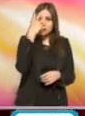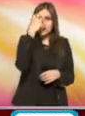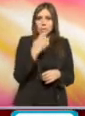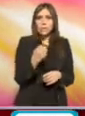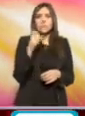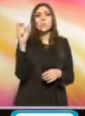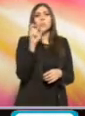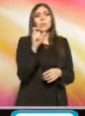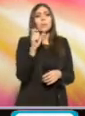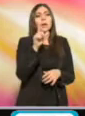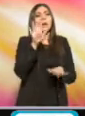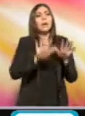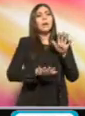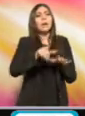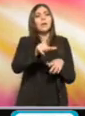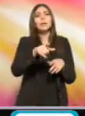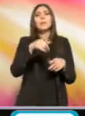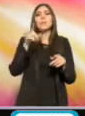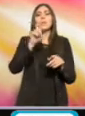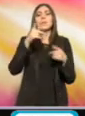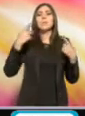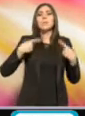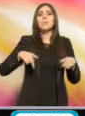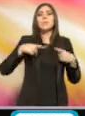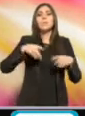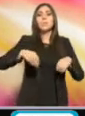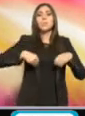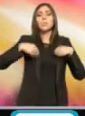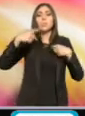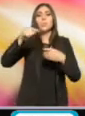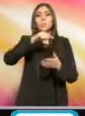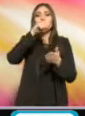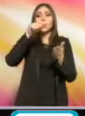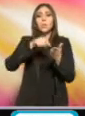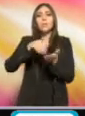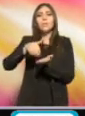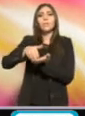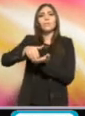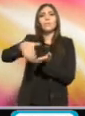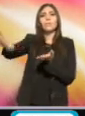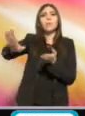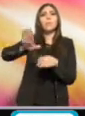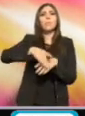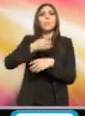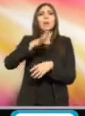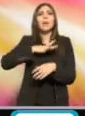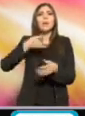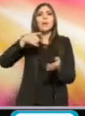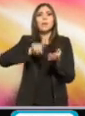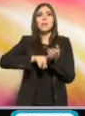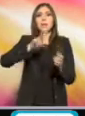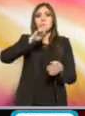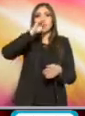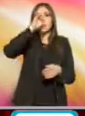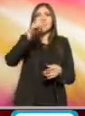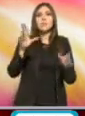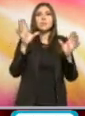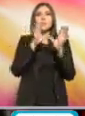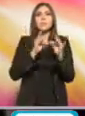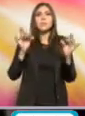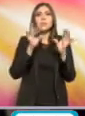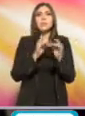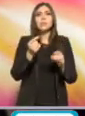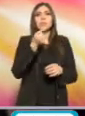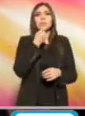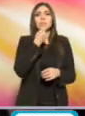cuando te tienes que salir del lugar donde vives, donde tienes tu mundo y te tienes que salir por la violencia. Pero esto contado por un niño, por una